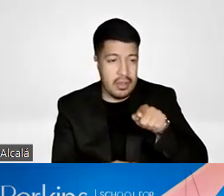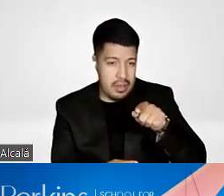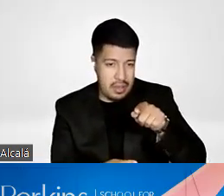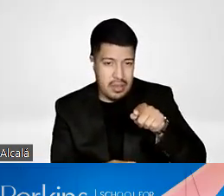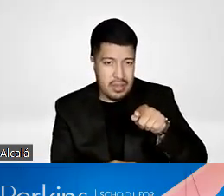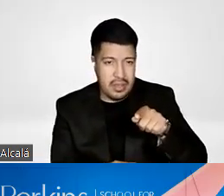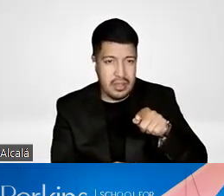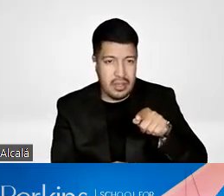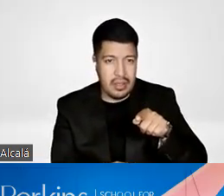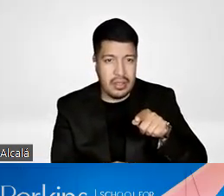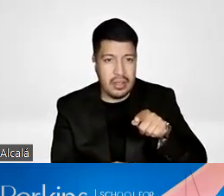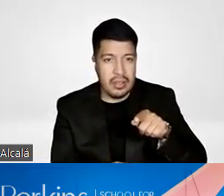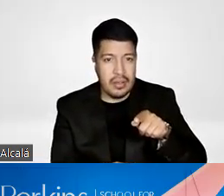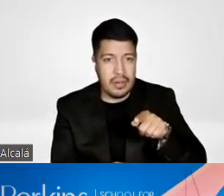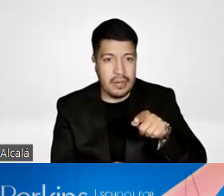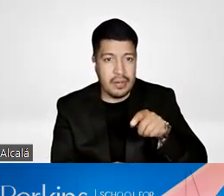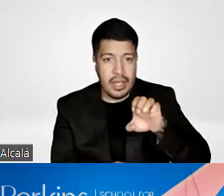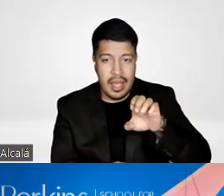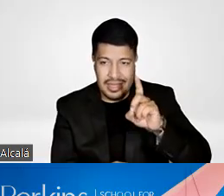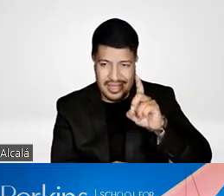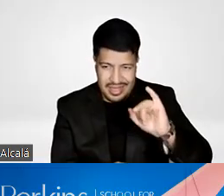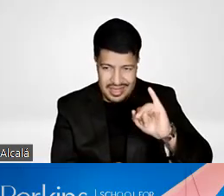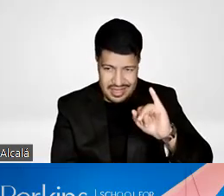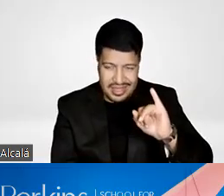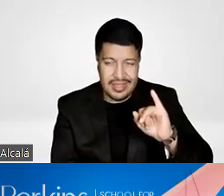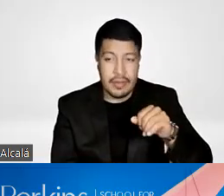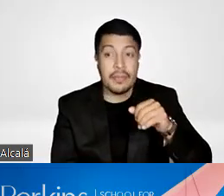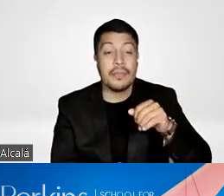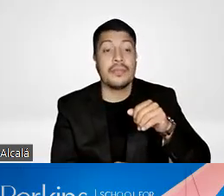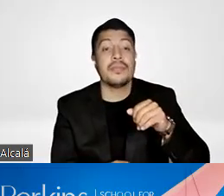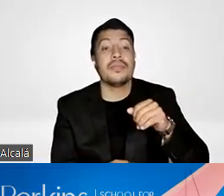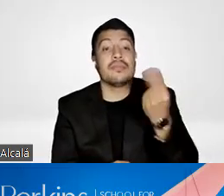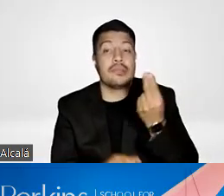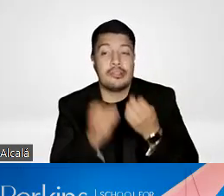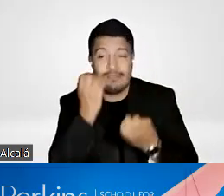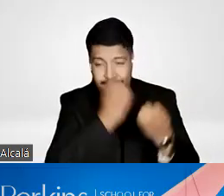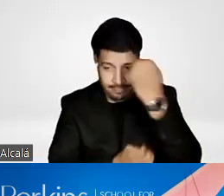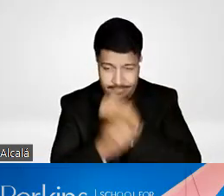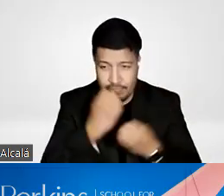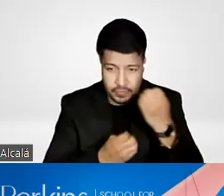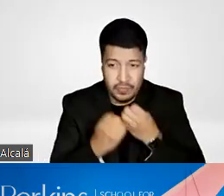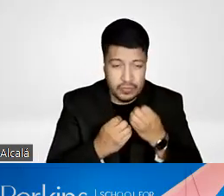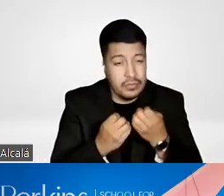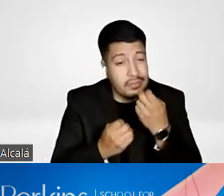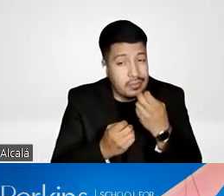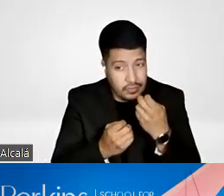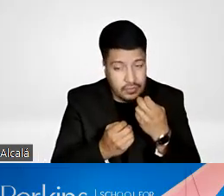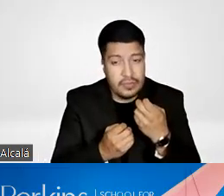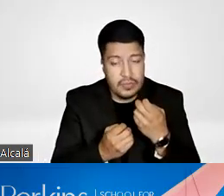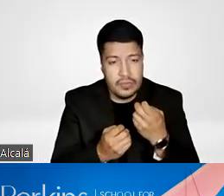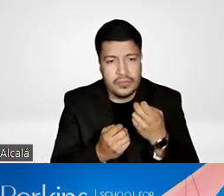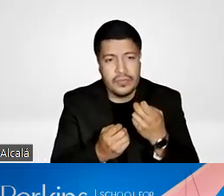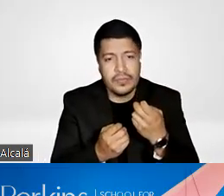siempre se recomienda una evaluación médica. ¿Por qué? Porque a lo mejor esa situación o esa condición o ese desfase